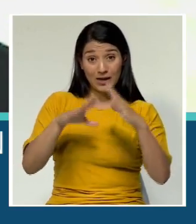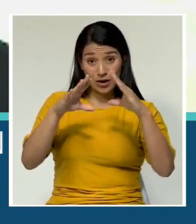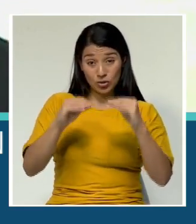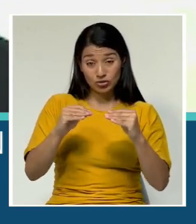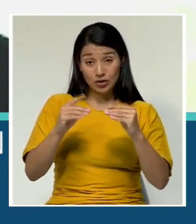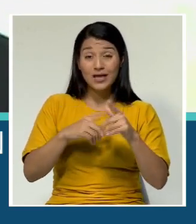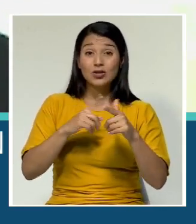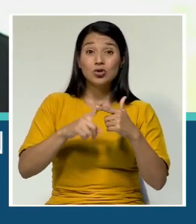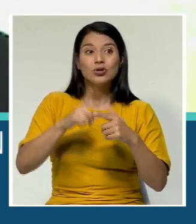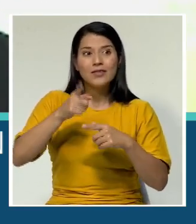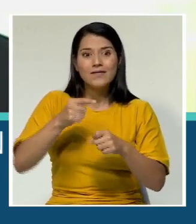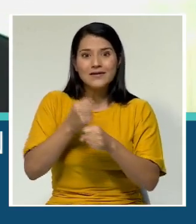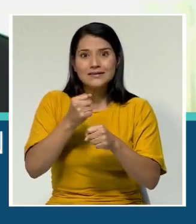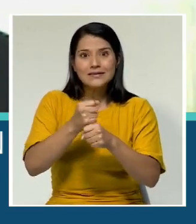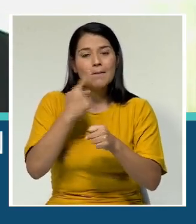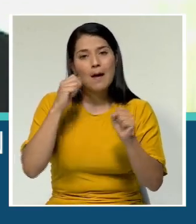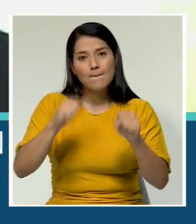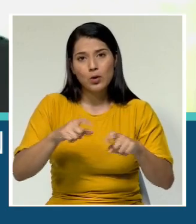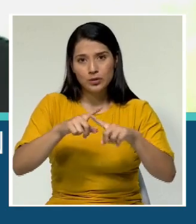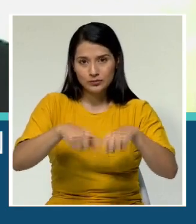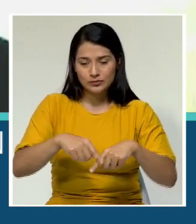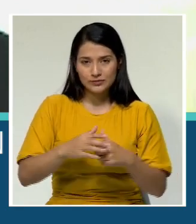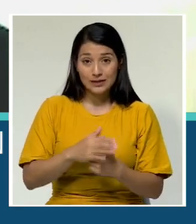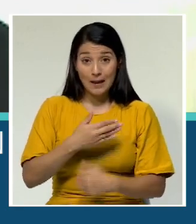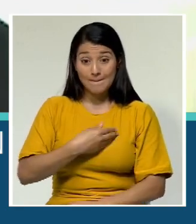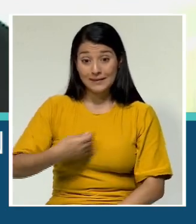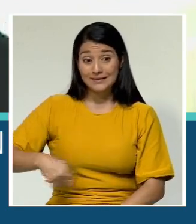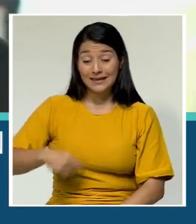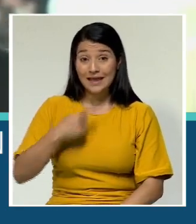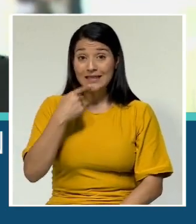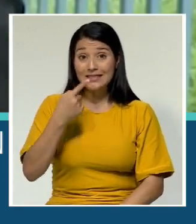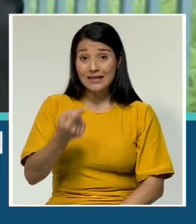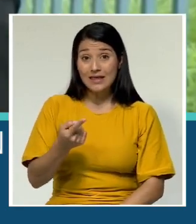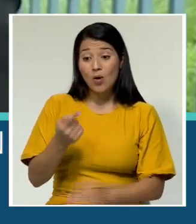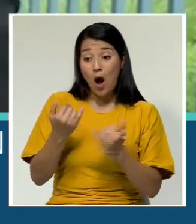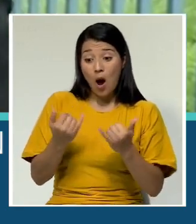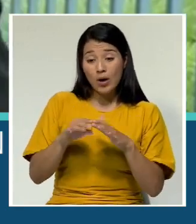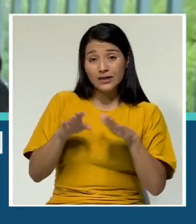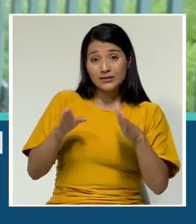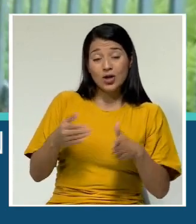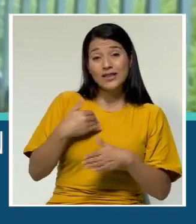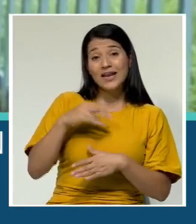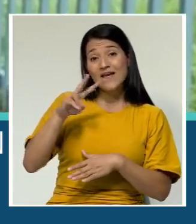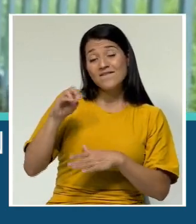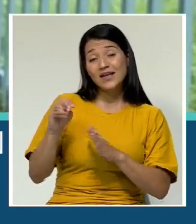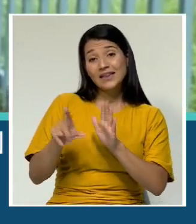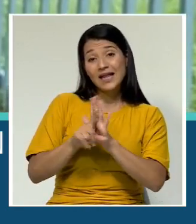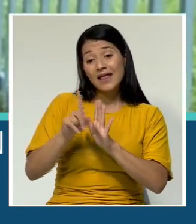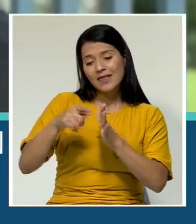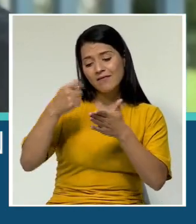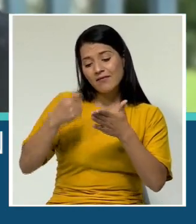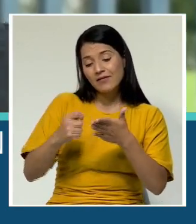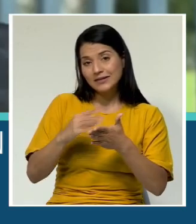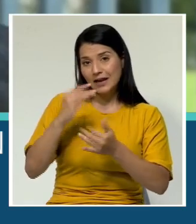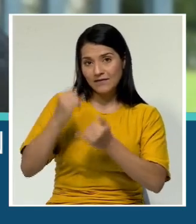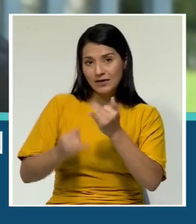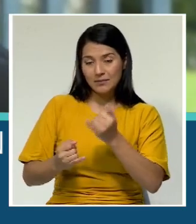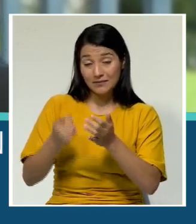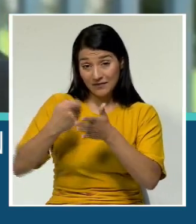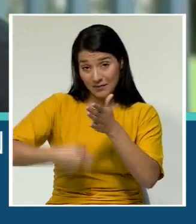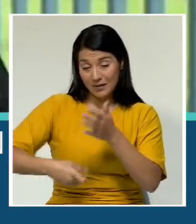Según Carlos Alvarado, el texto de la ley llegó a Casa Presidencial el miércoles en horas de la noche, por lo que debe correr para vetarla. El